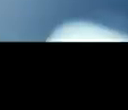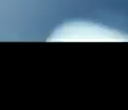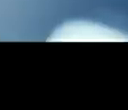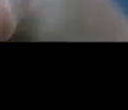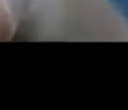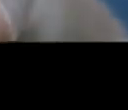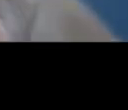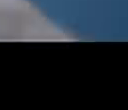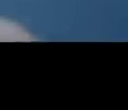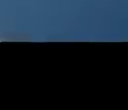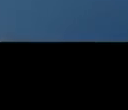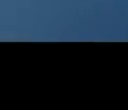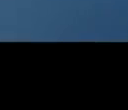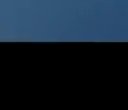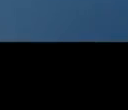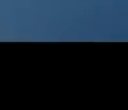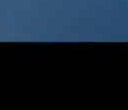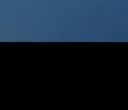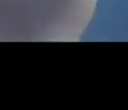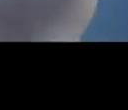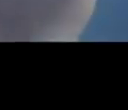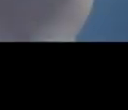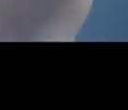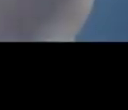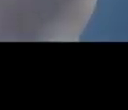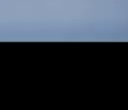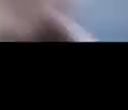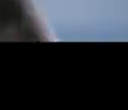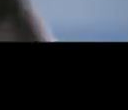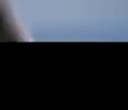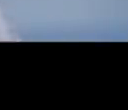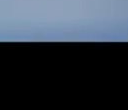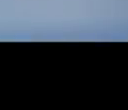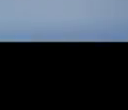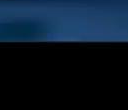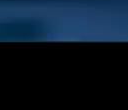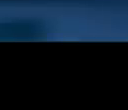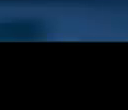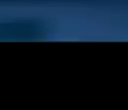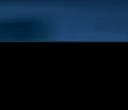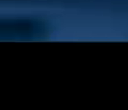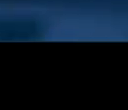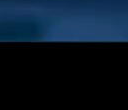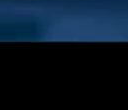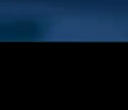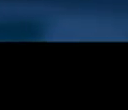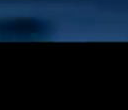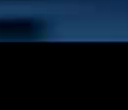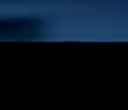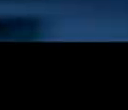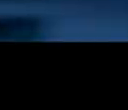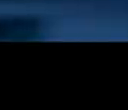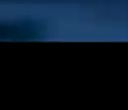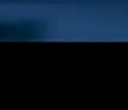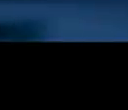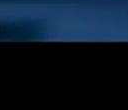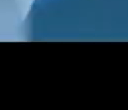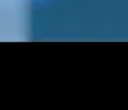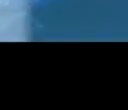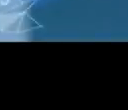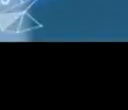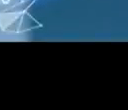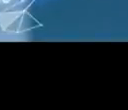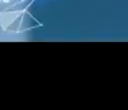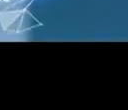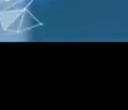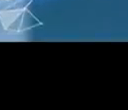fórmula es súper refrescante y su gente protege desde el momento en que lo aplica además besos spray rinde casi dos veces más y